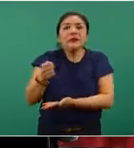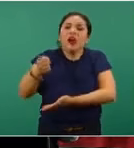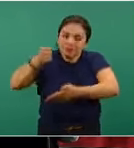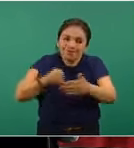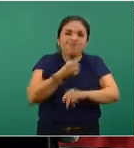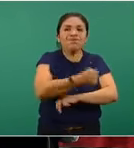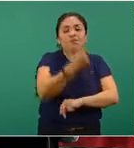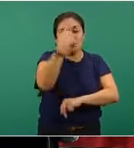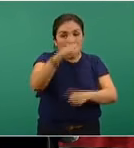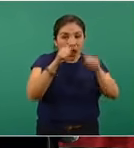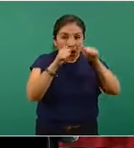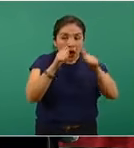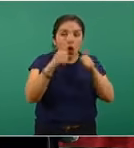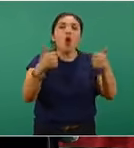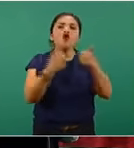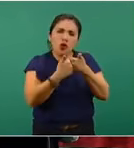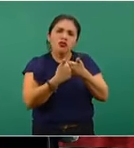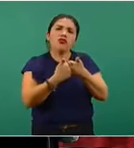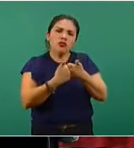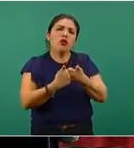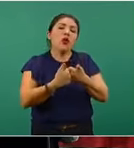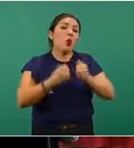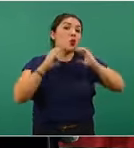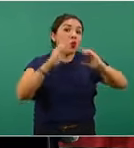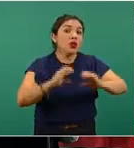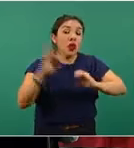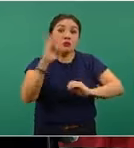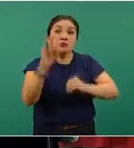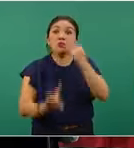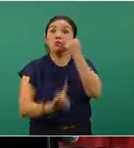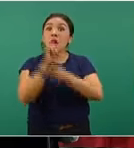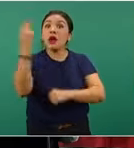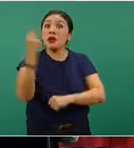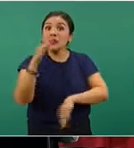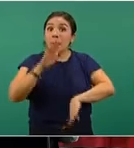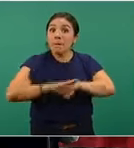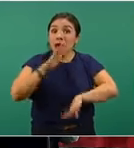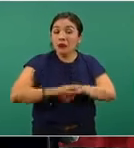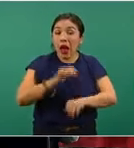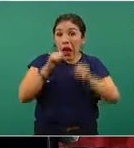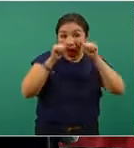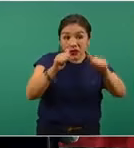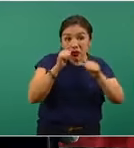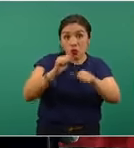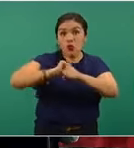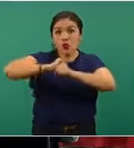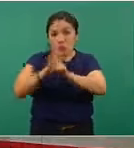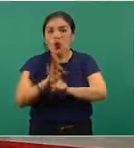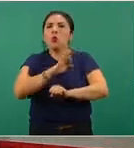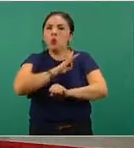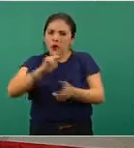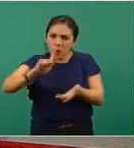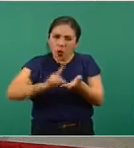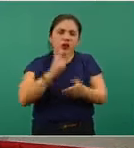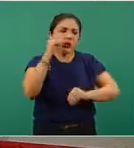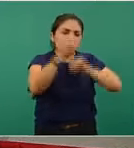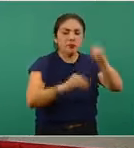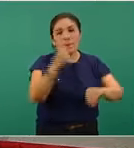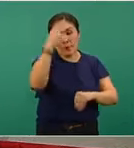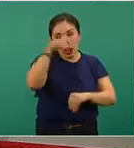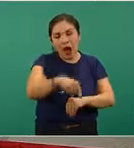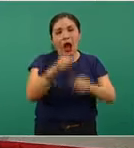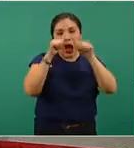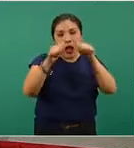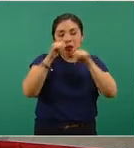con suficiente margen para, en el caso de requerir más camas, se puedan volver a utilizar o utilizar de